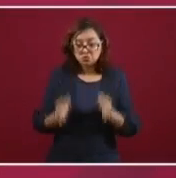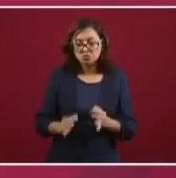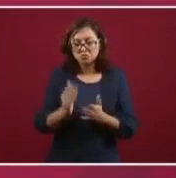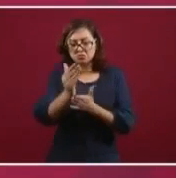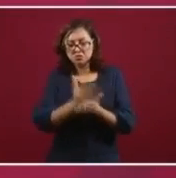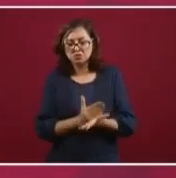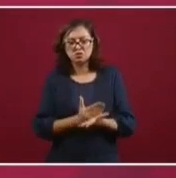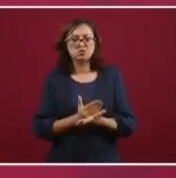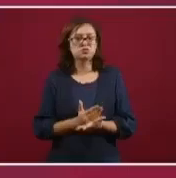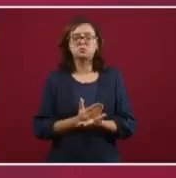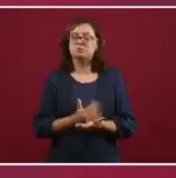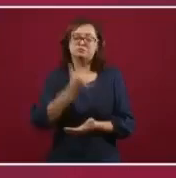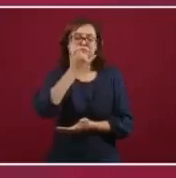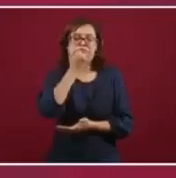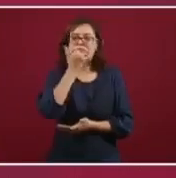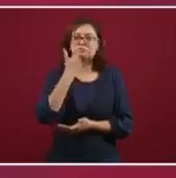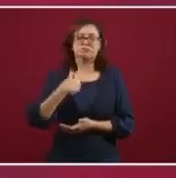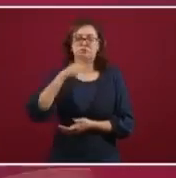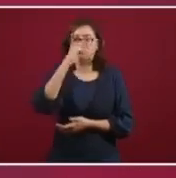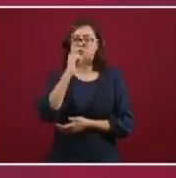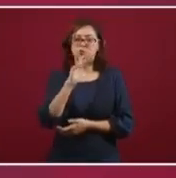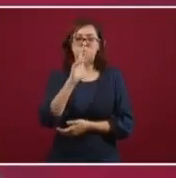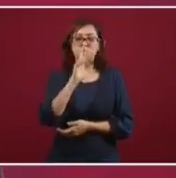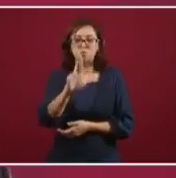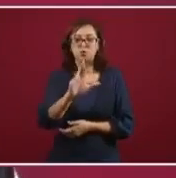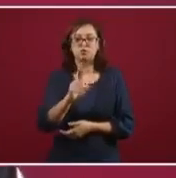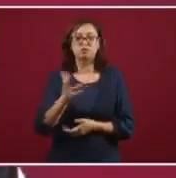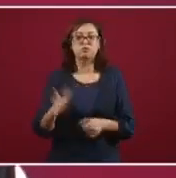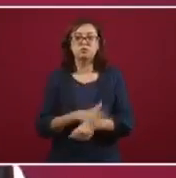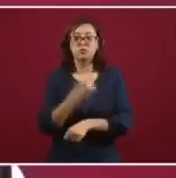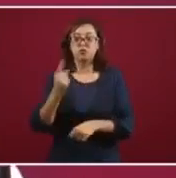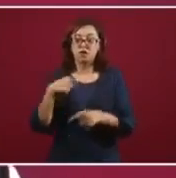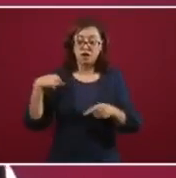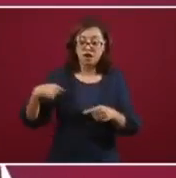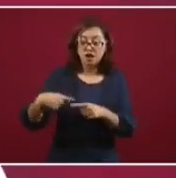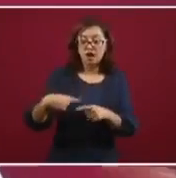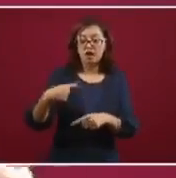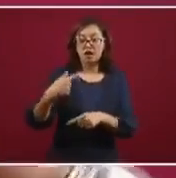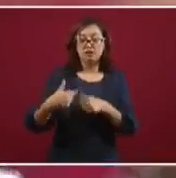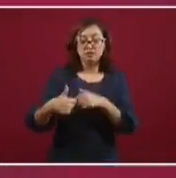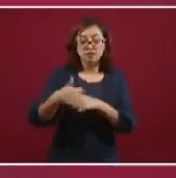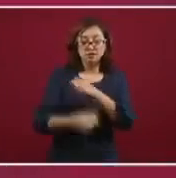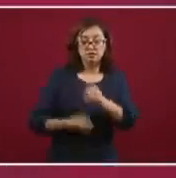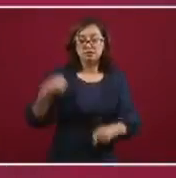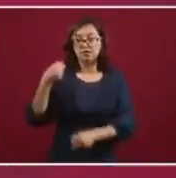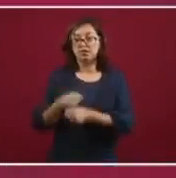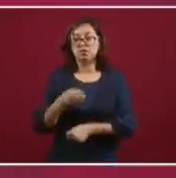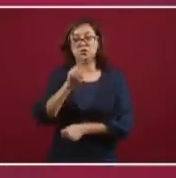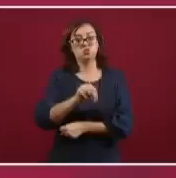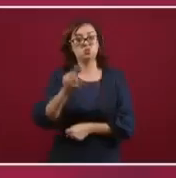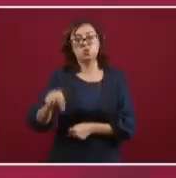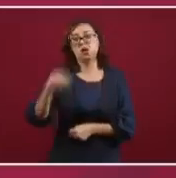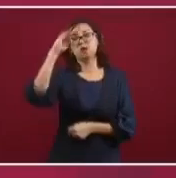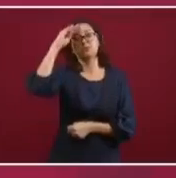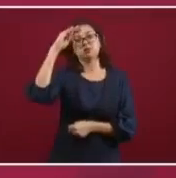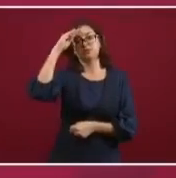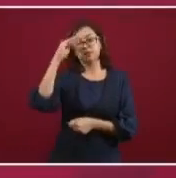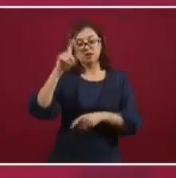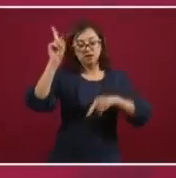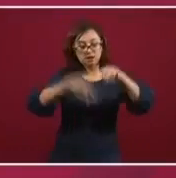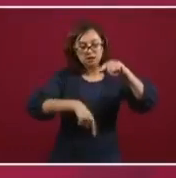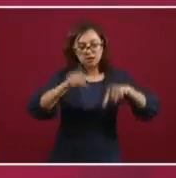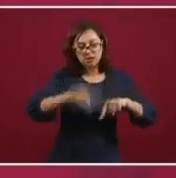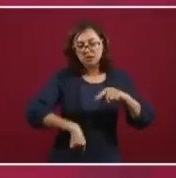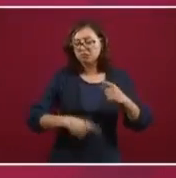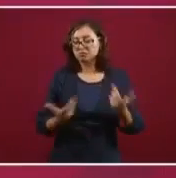cubre y sería una responsabilidad, porque como no se previó para este sexenio, o sea, nunca se contempló, pues no hubo como un